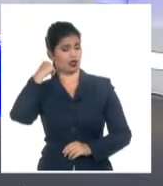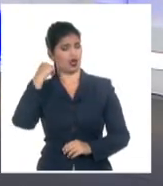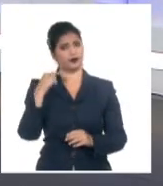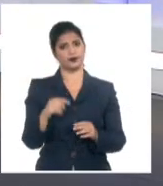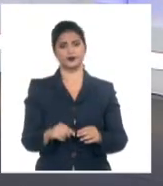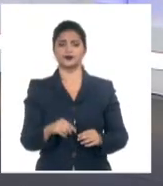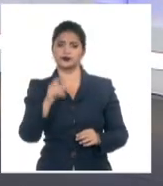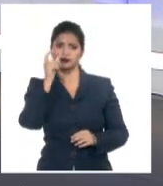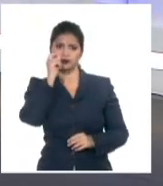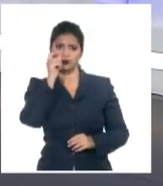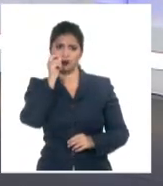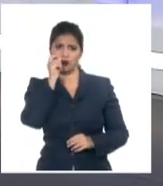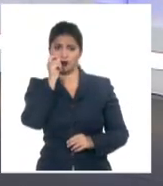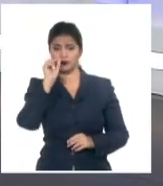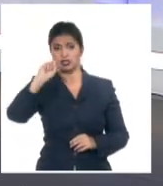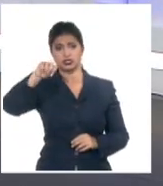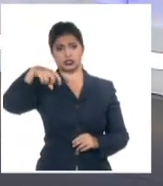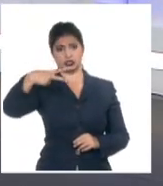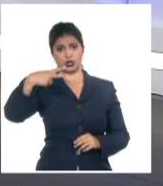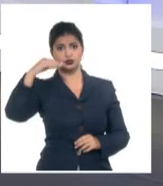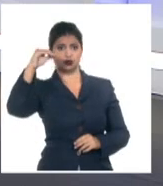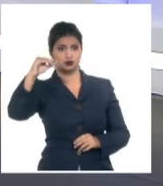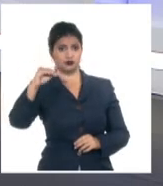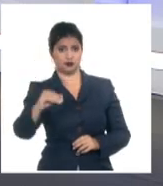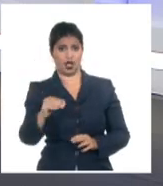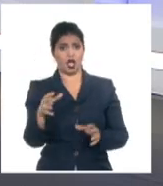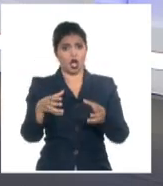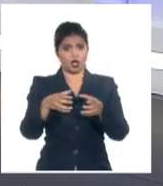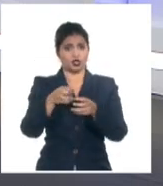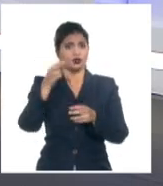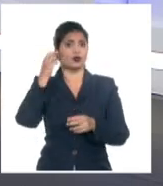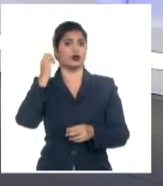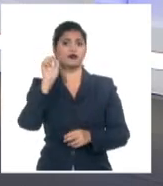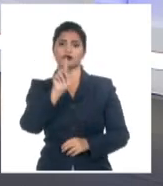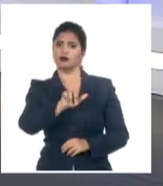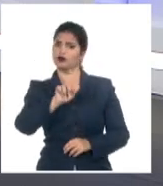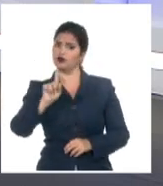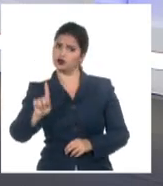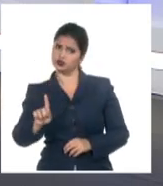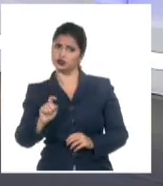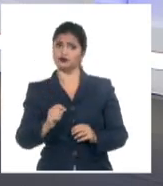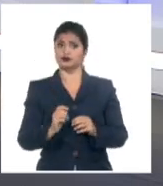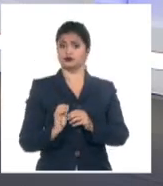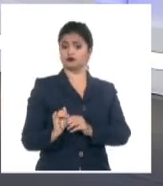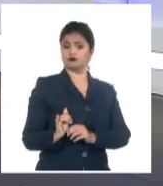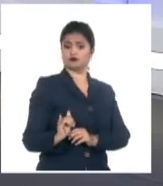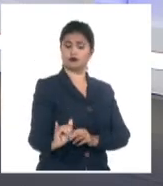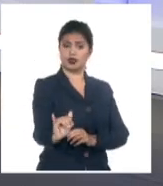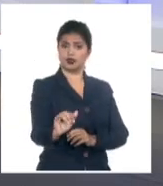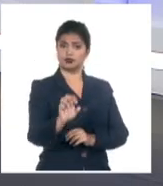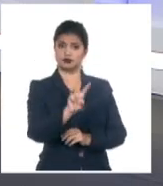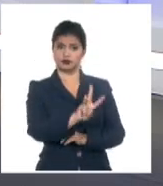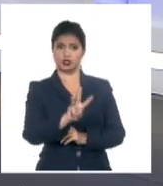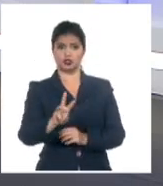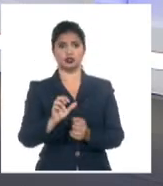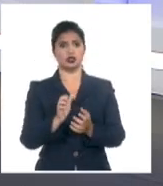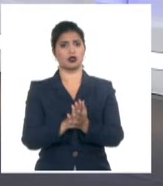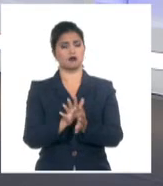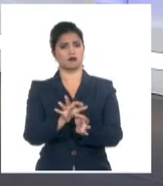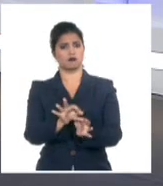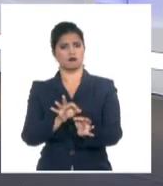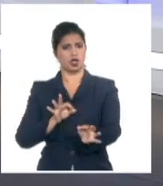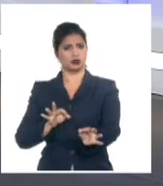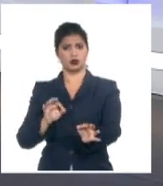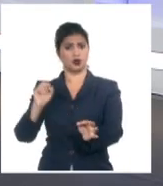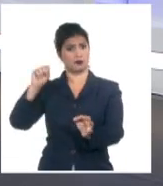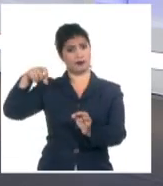Andrileidy Sillot finalizó segundo en la categoría F11 tras lanzar el implemento hasta los 33 metros y 78 centímetros, solo superado por